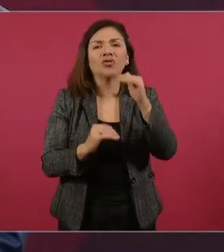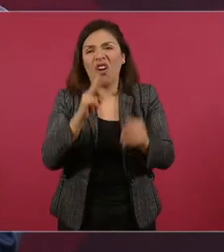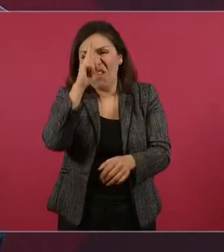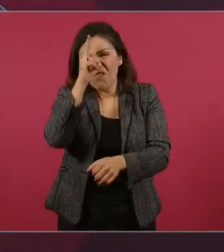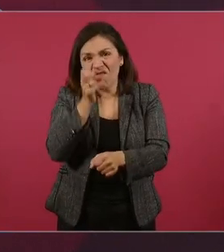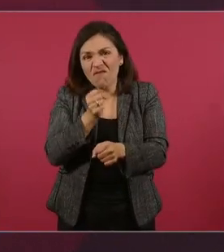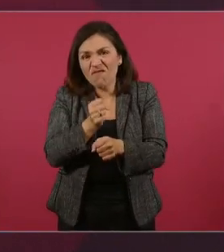violencia en el país